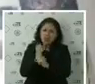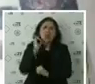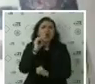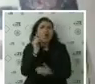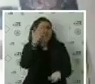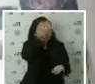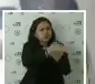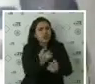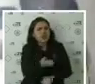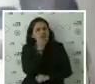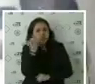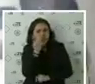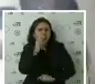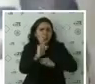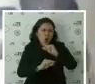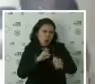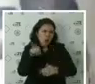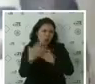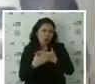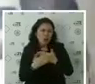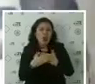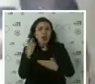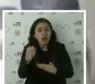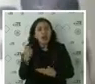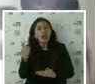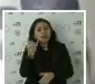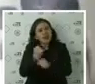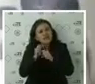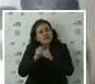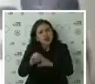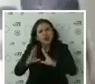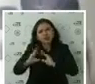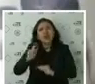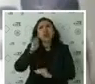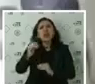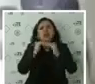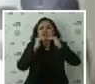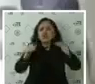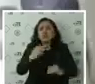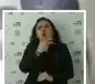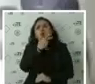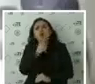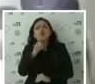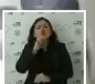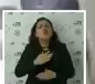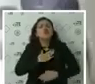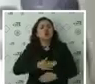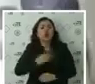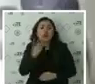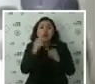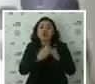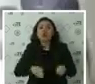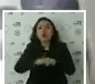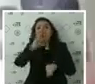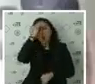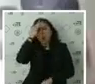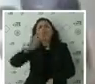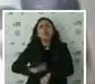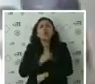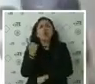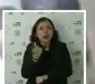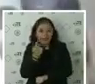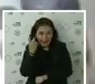presencial, cuando se vaya dando, que se haya la información sobre qué es la equidad de género y por qué es importante saberla.